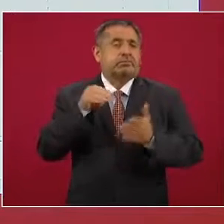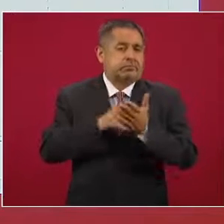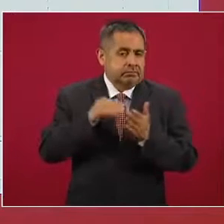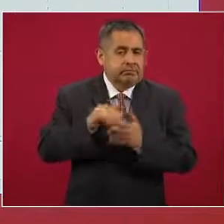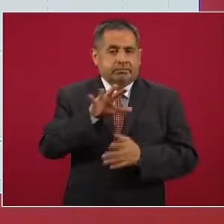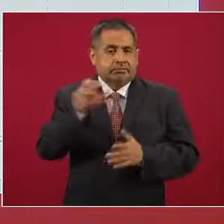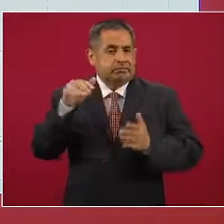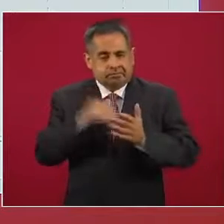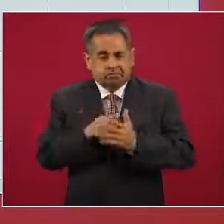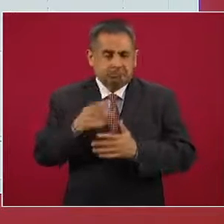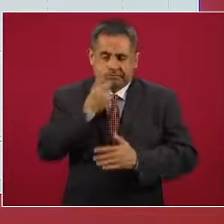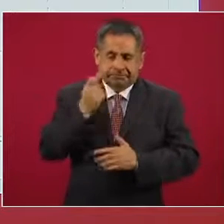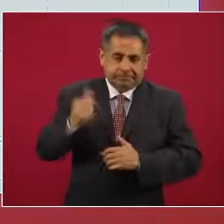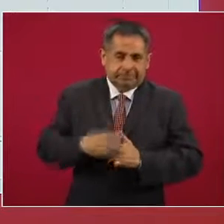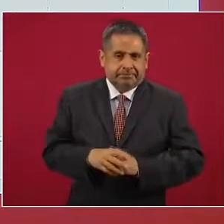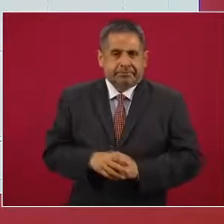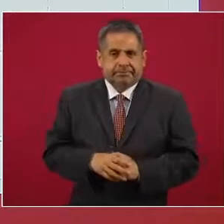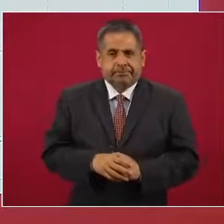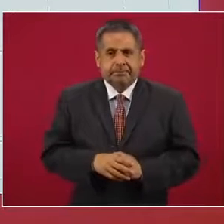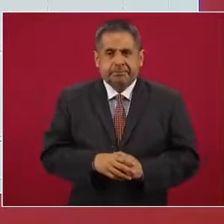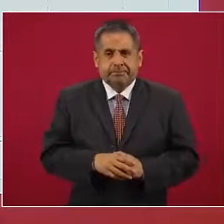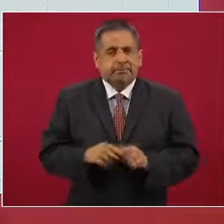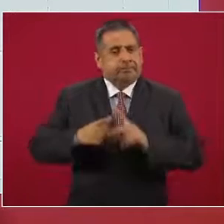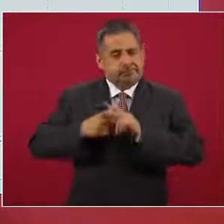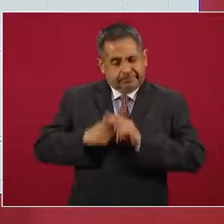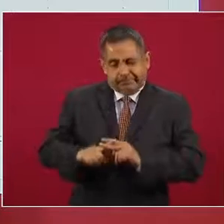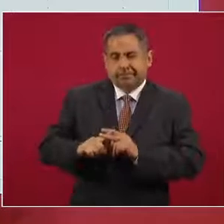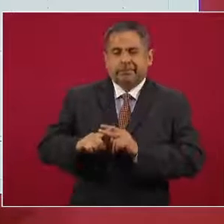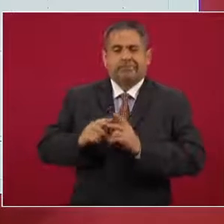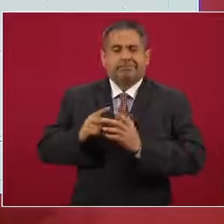19,500,000. Y hemos empezado